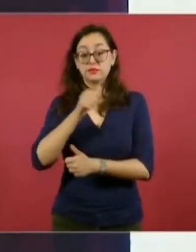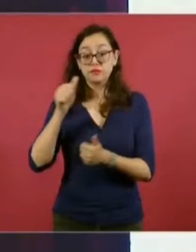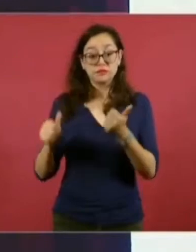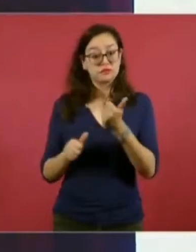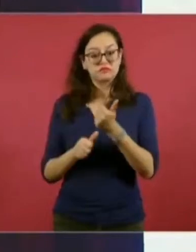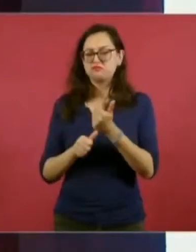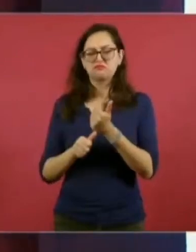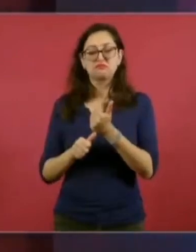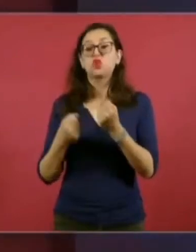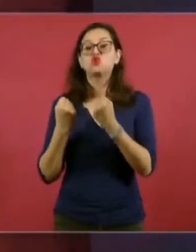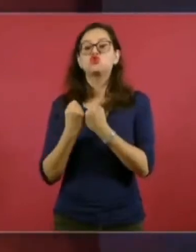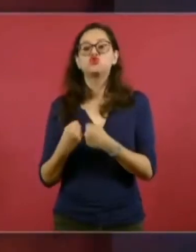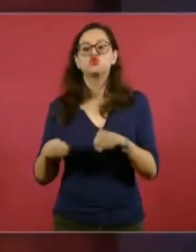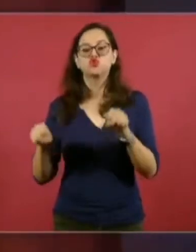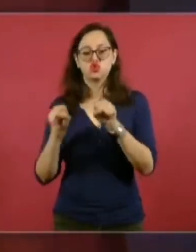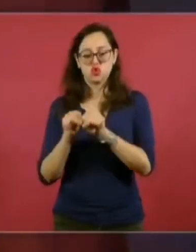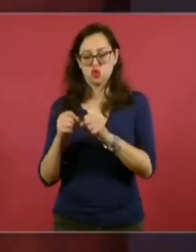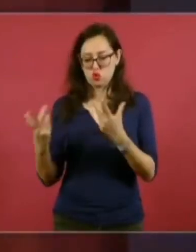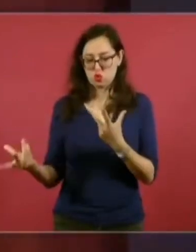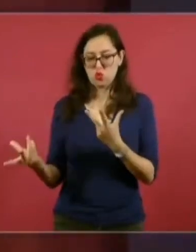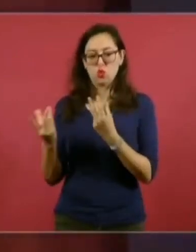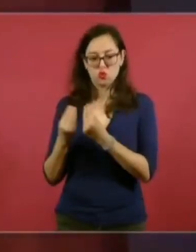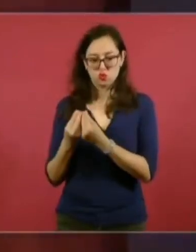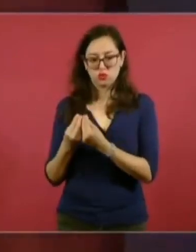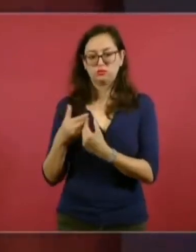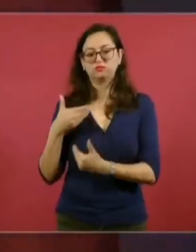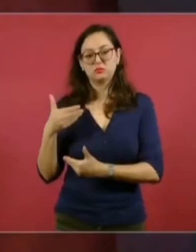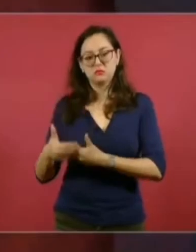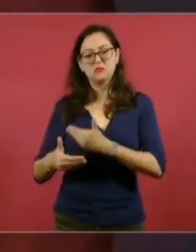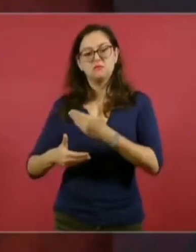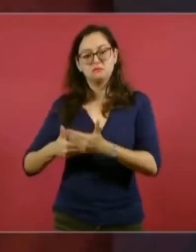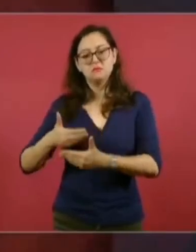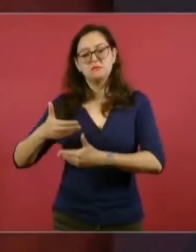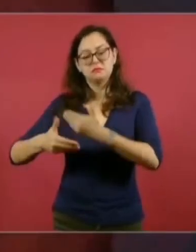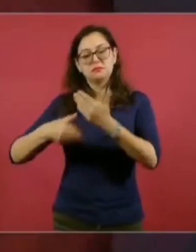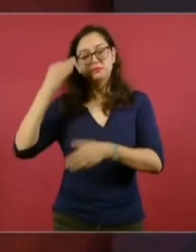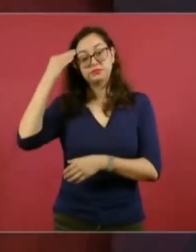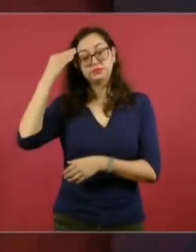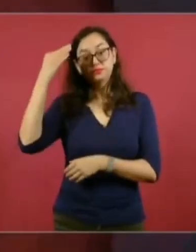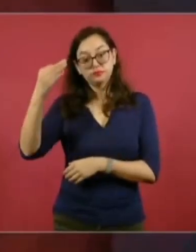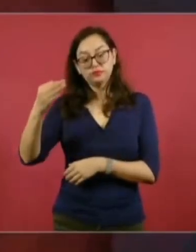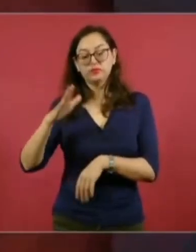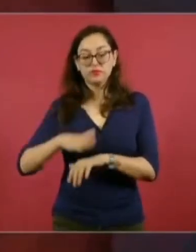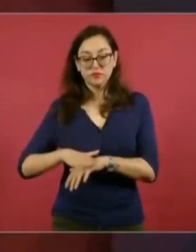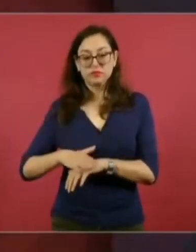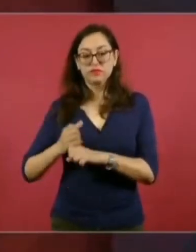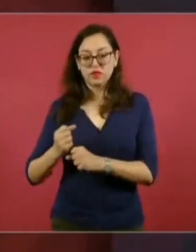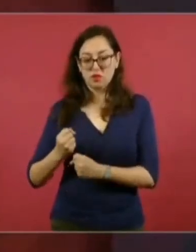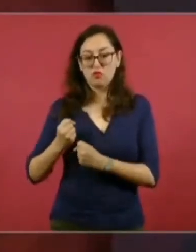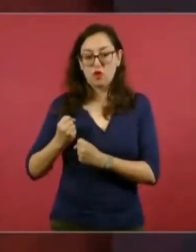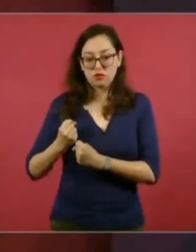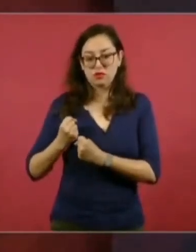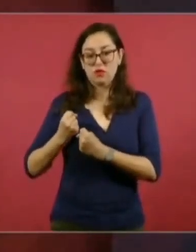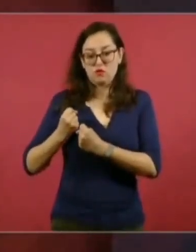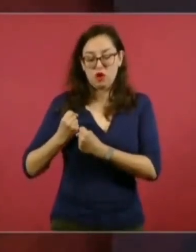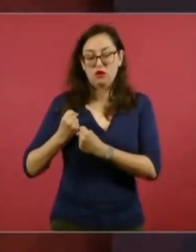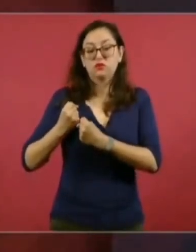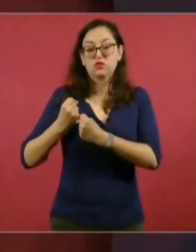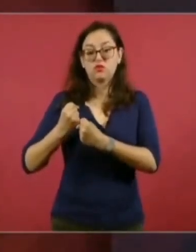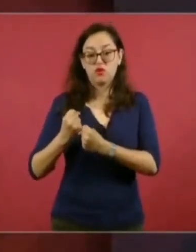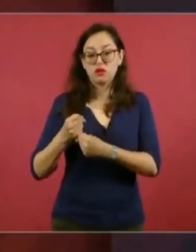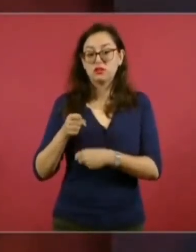como un socio minoritario que con el tiempo adquirió más poder, aunque logró mantener un